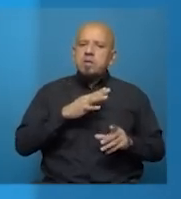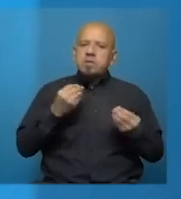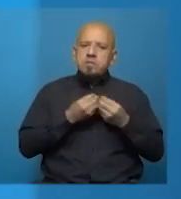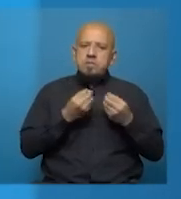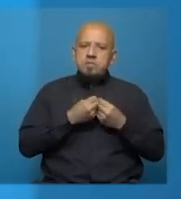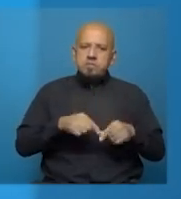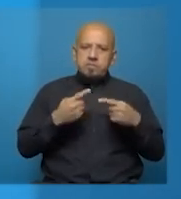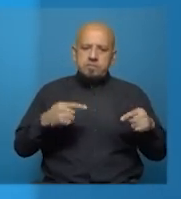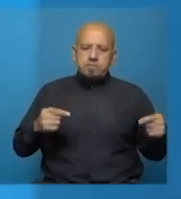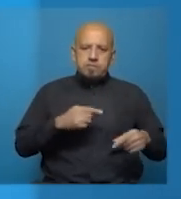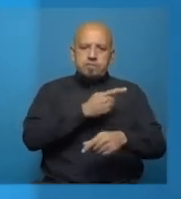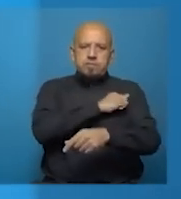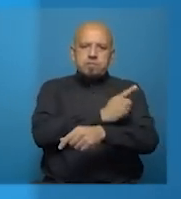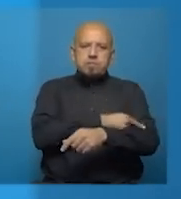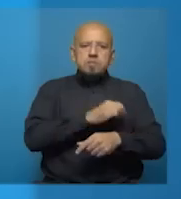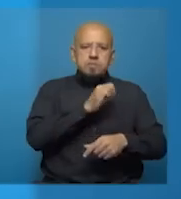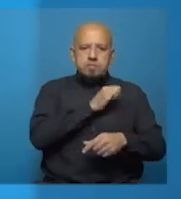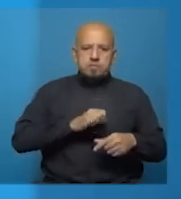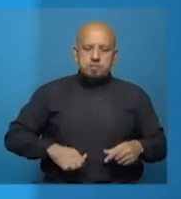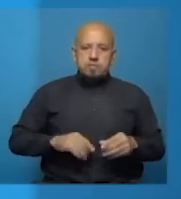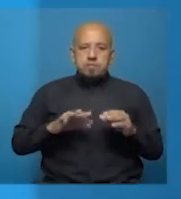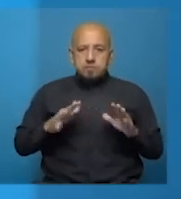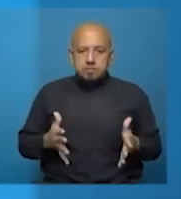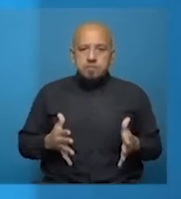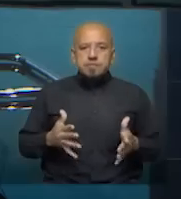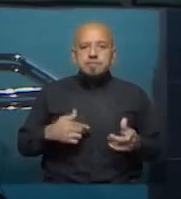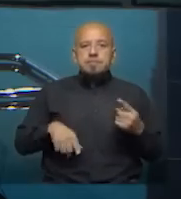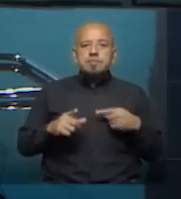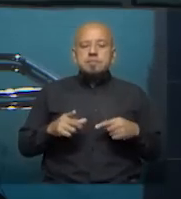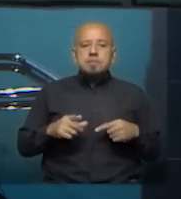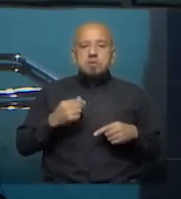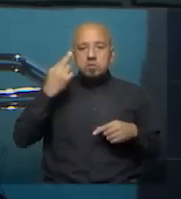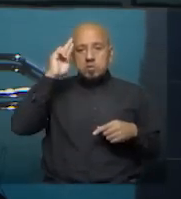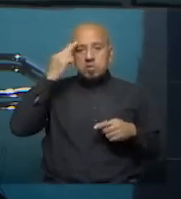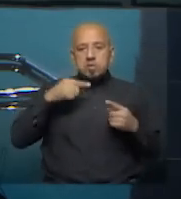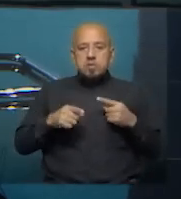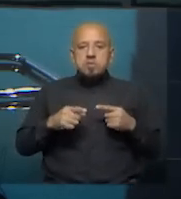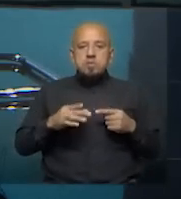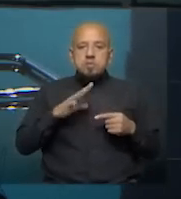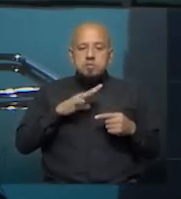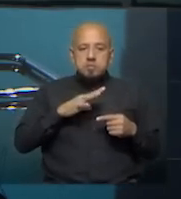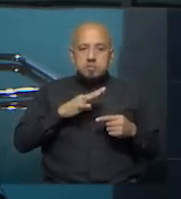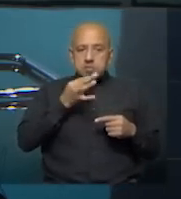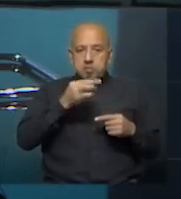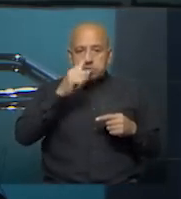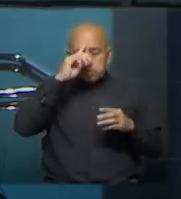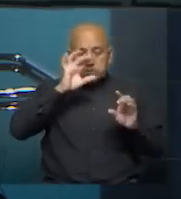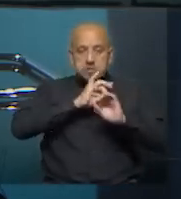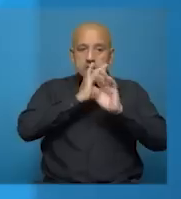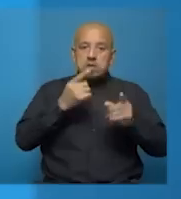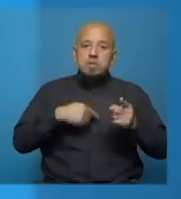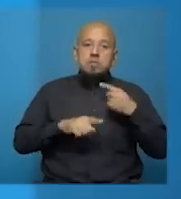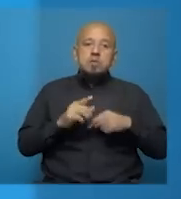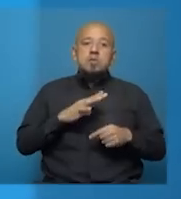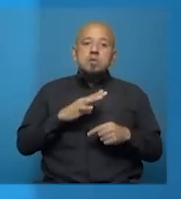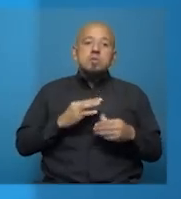Poder Ejecutivo debería, por la salud institucional del Uruguay, aclarar, y sin embargo